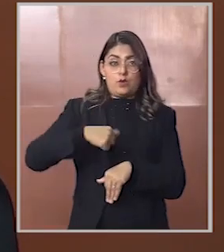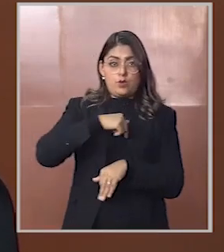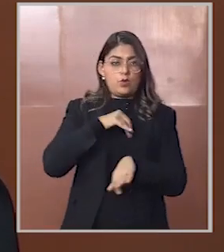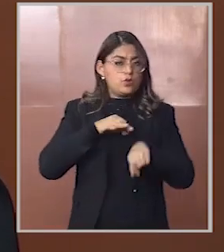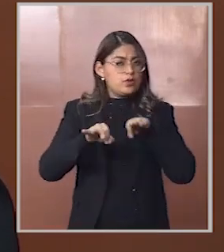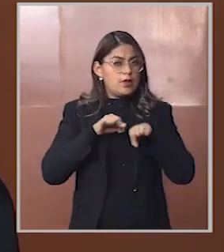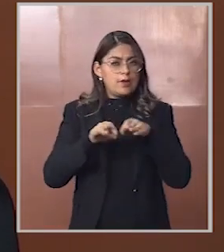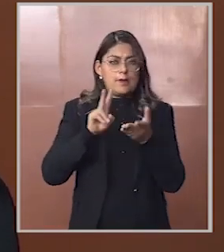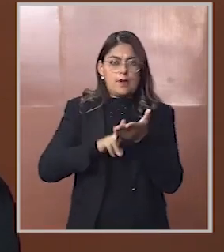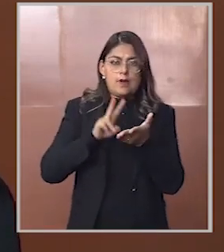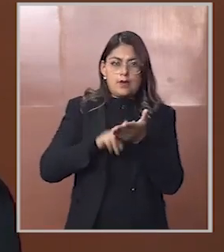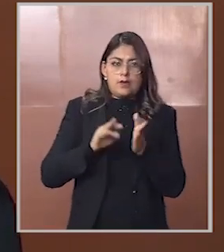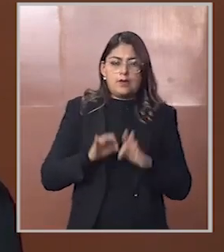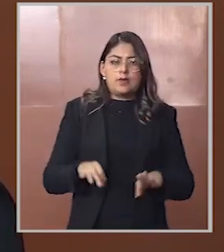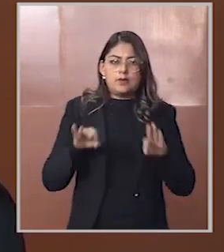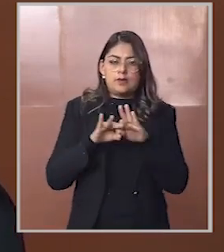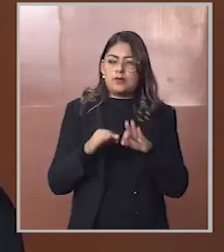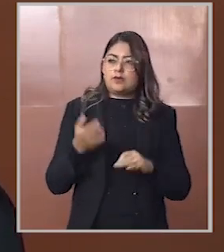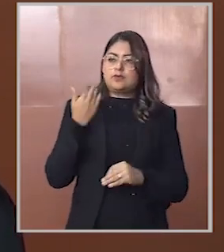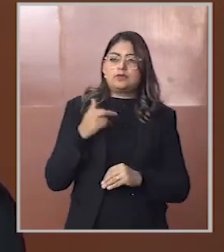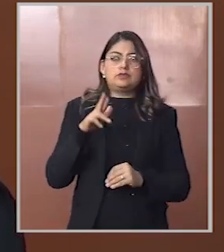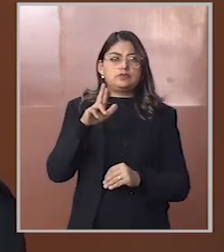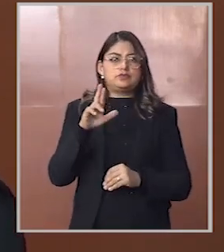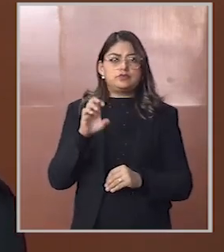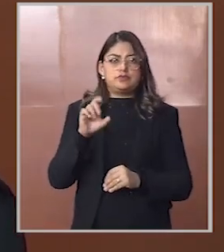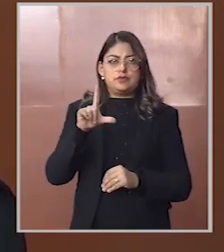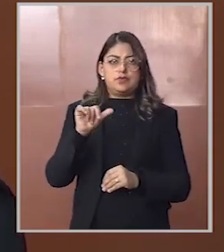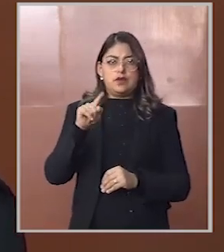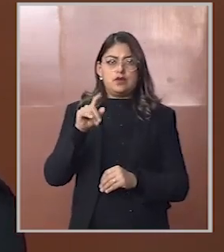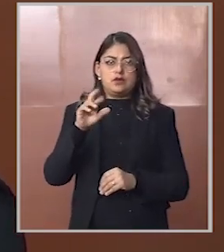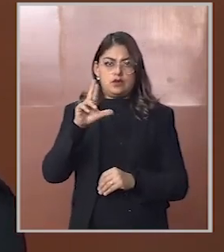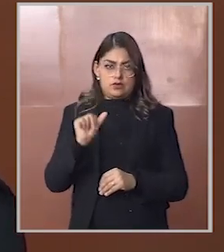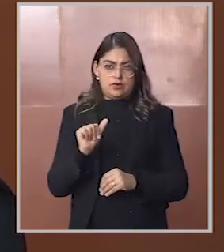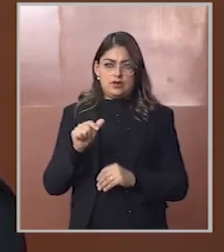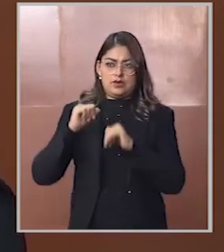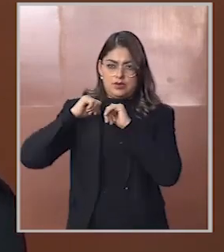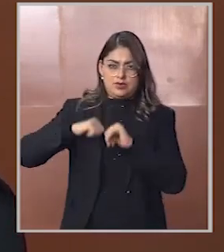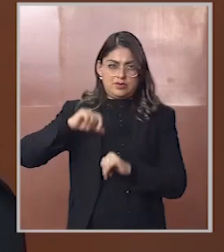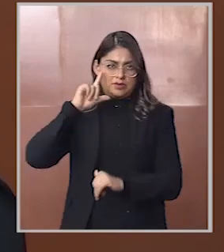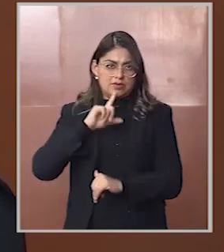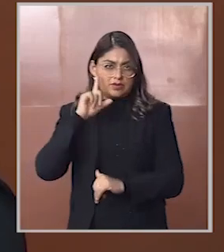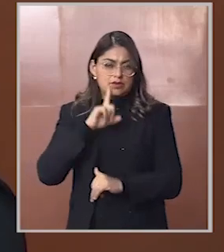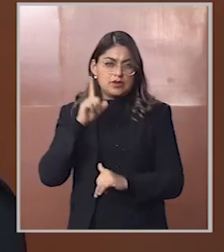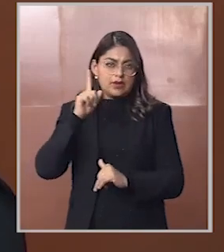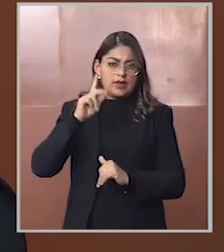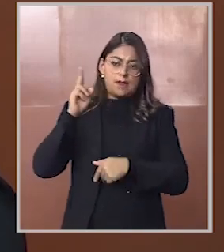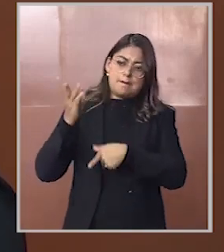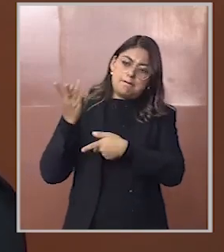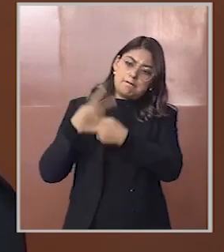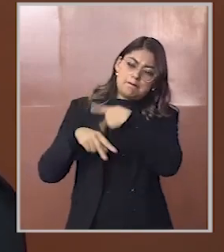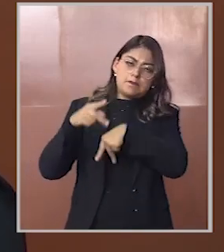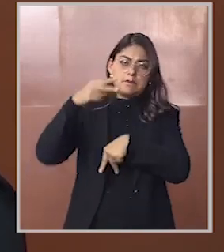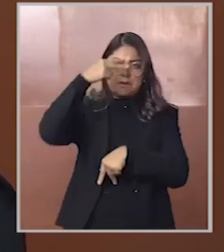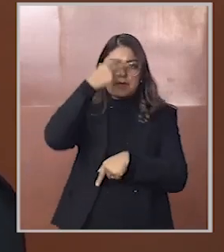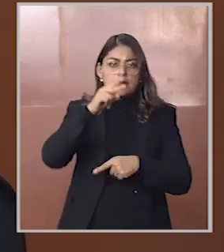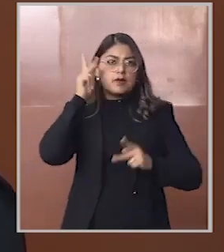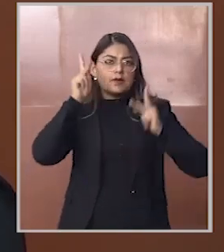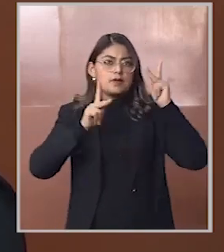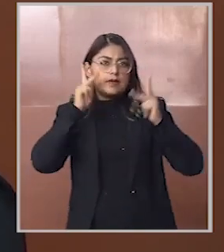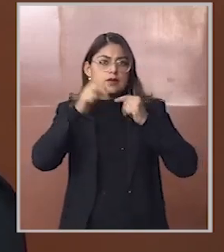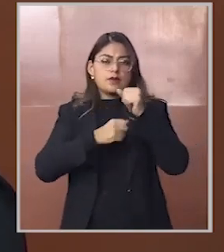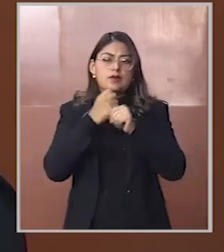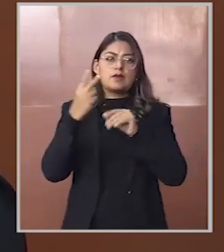importante no la relatora para derechos de los pueblos indígenas visitó México en el año 2017 e